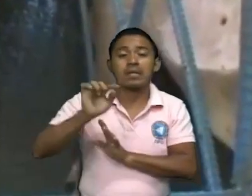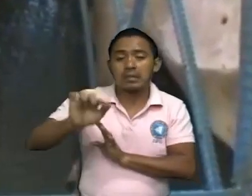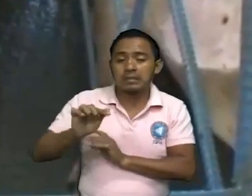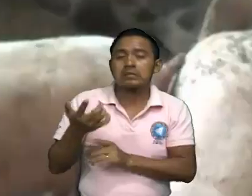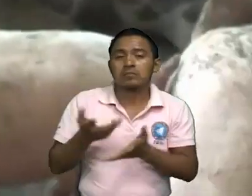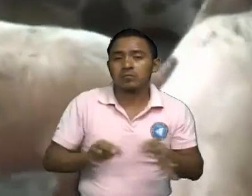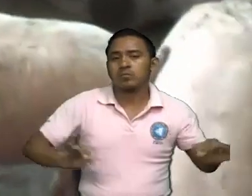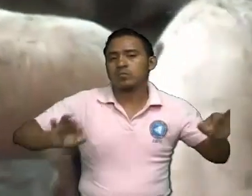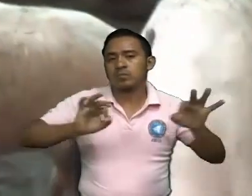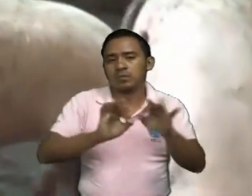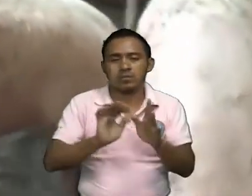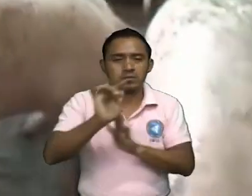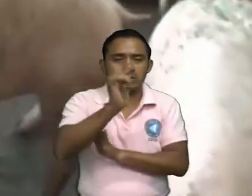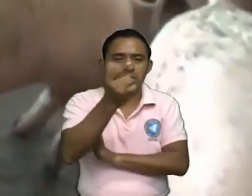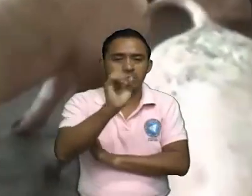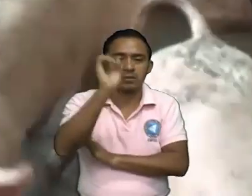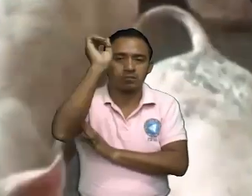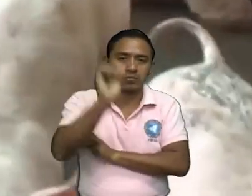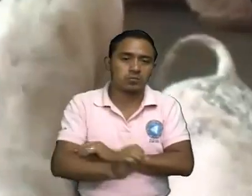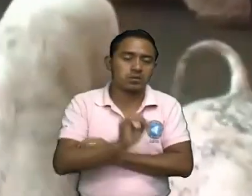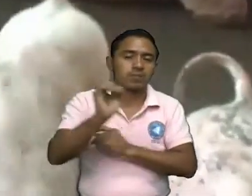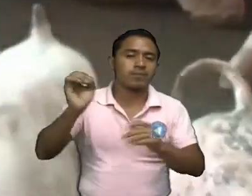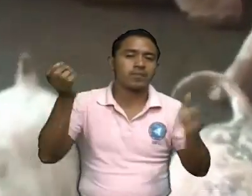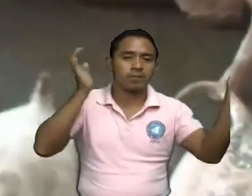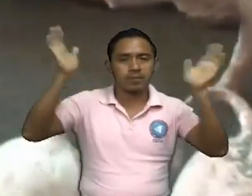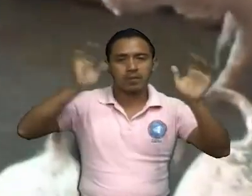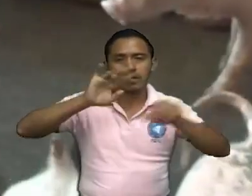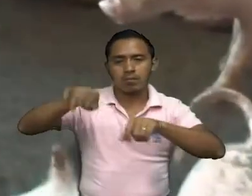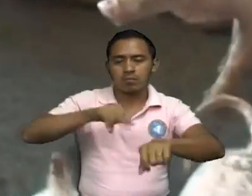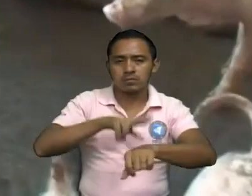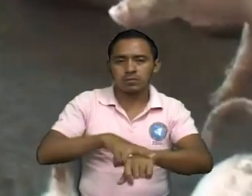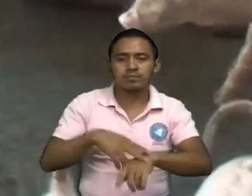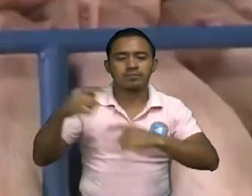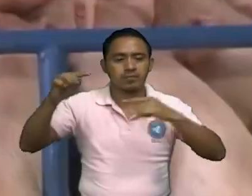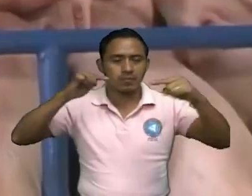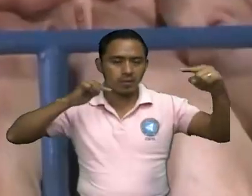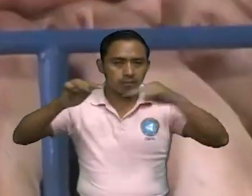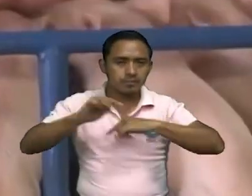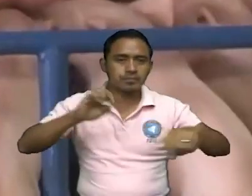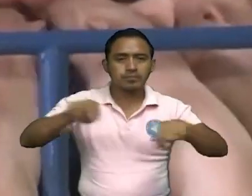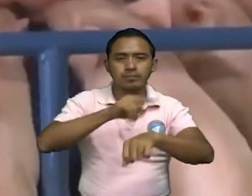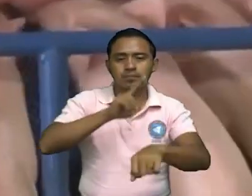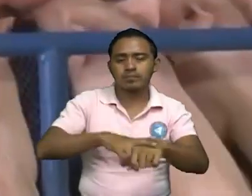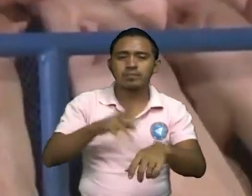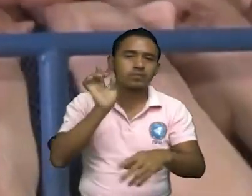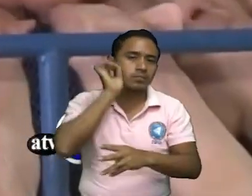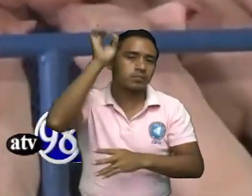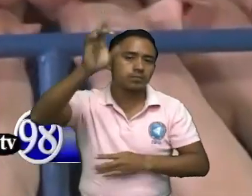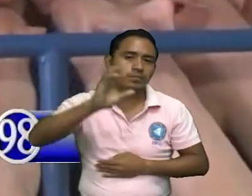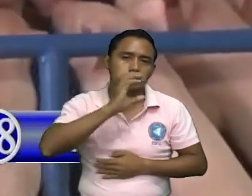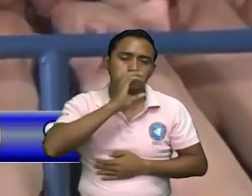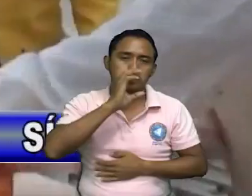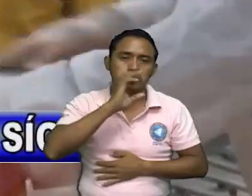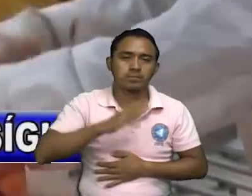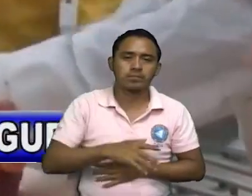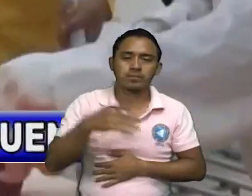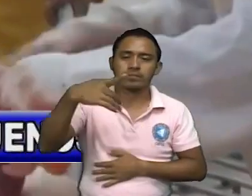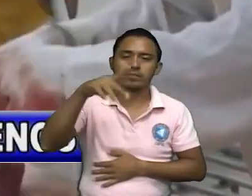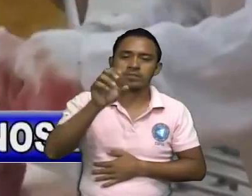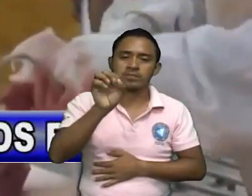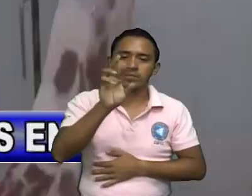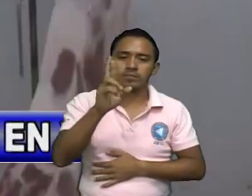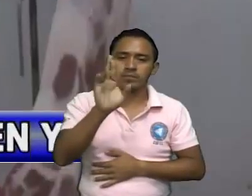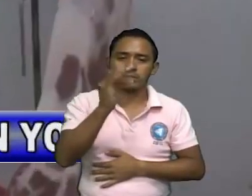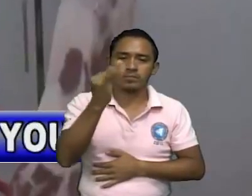se abastece al 70% del mercado nacional. Con la Estrategia Nacional de Desarrollo de la Porcinocultura Nicaragüense